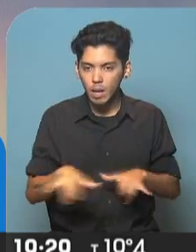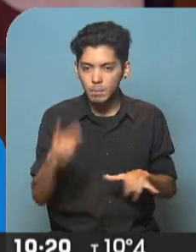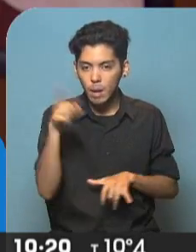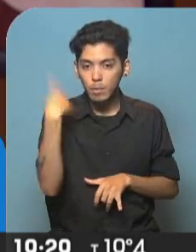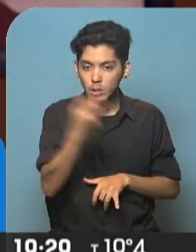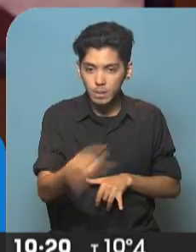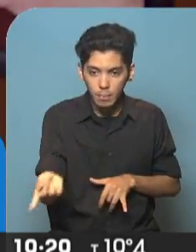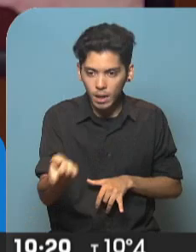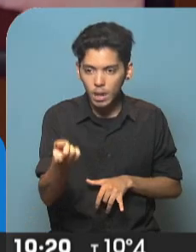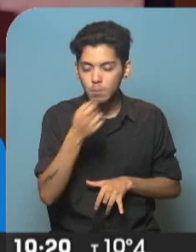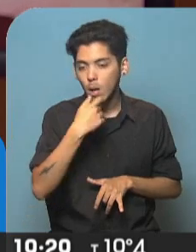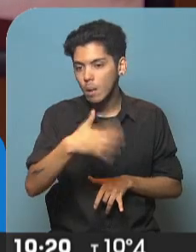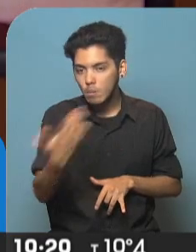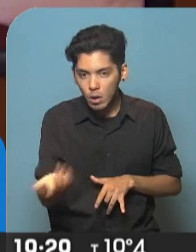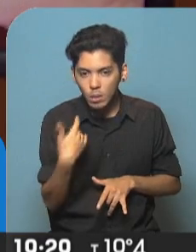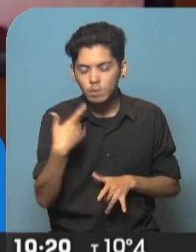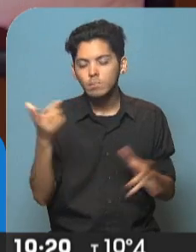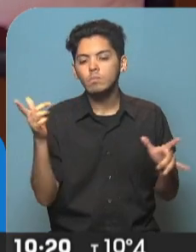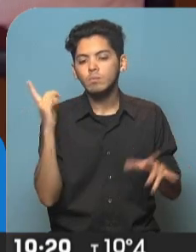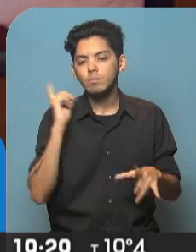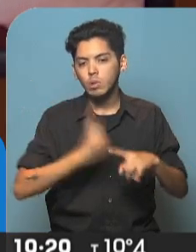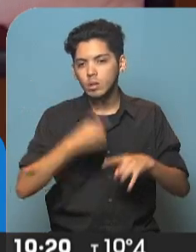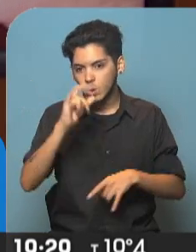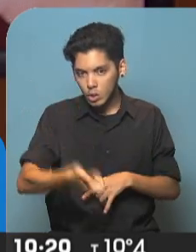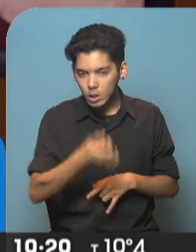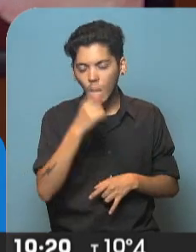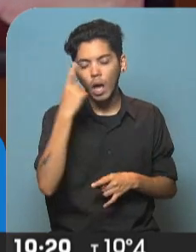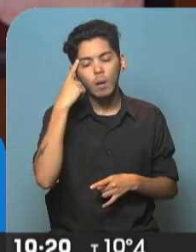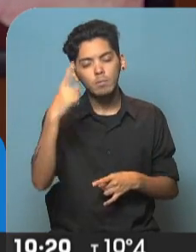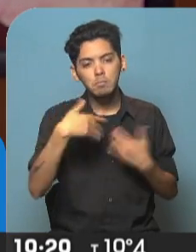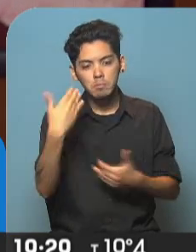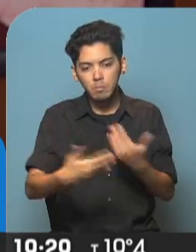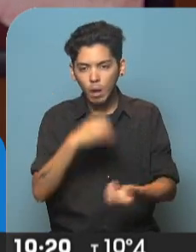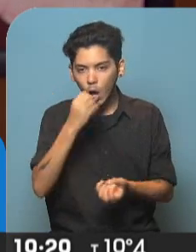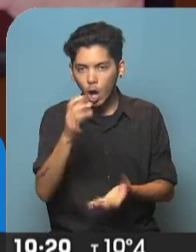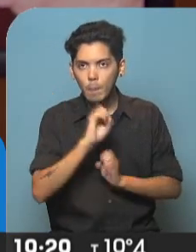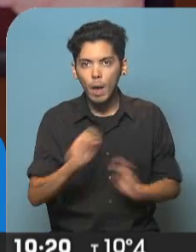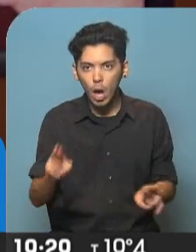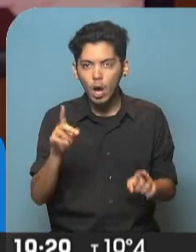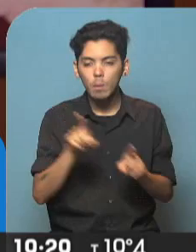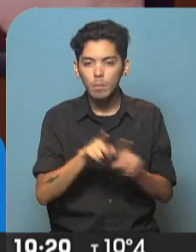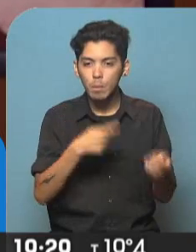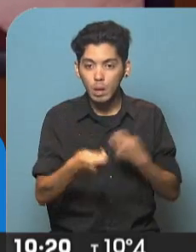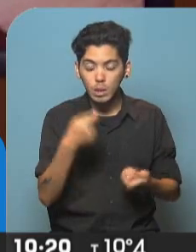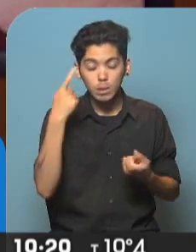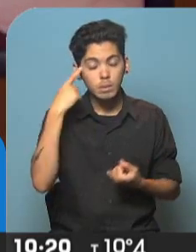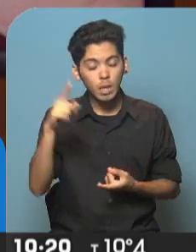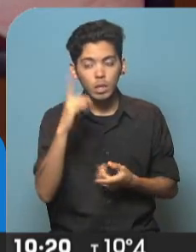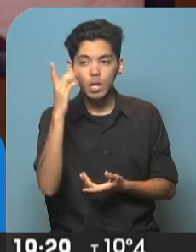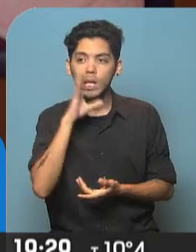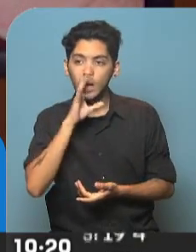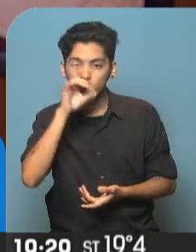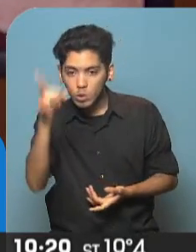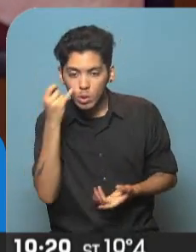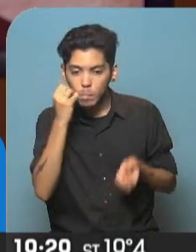ejemplo ahora resultó relativamente positivo vamos a ver cómo sigue usando los mercados tiene que ver mucho con que la economía americana lamentablemente no